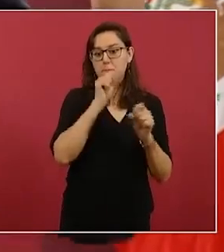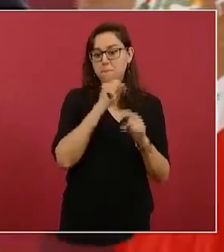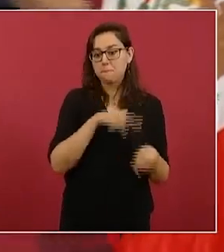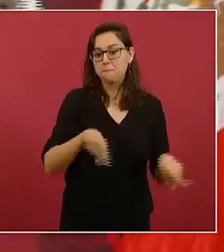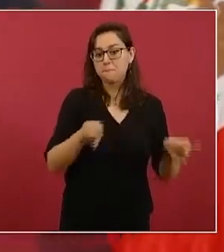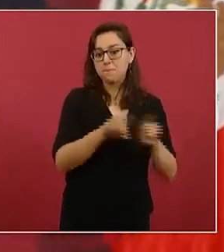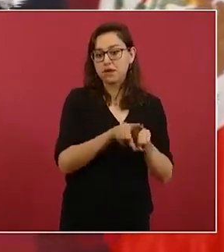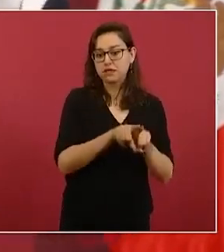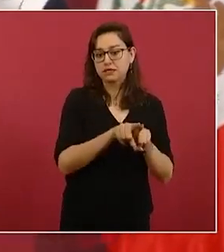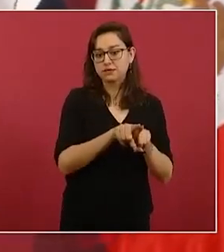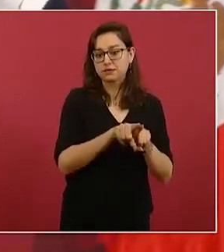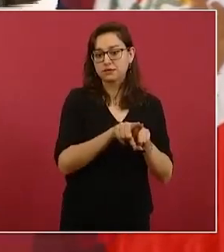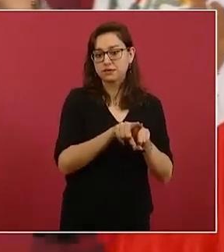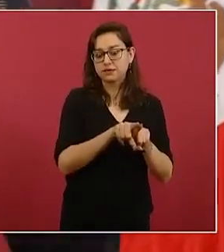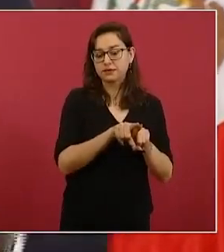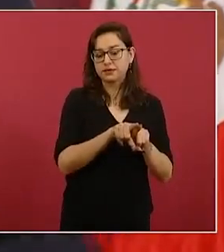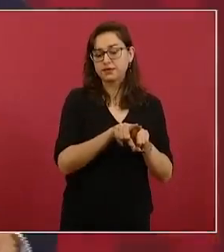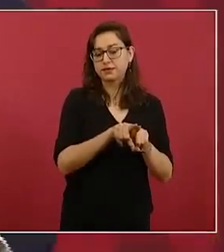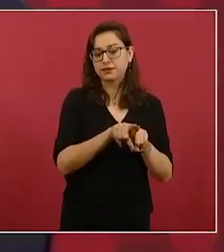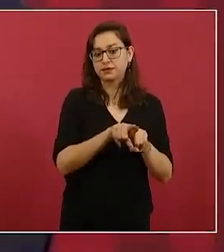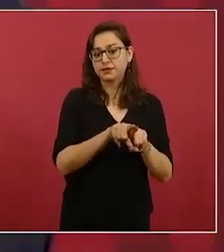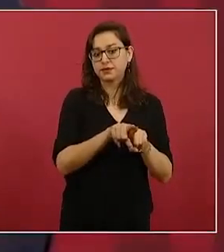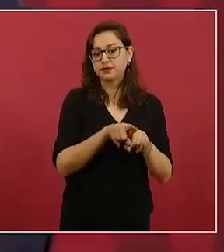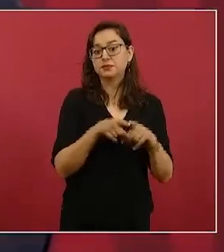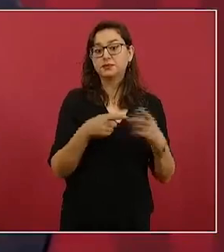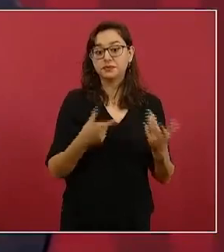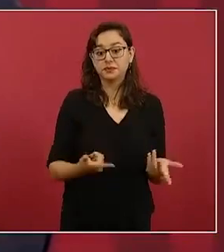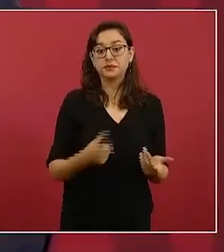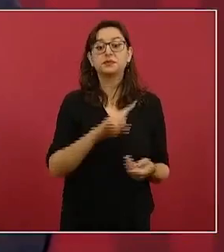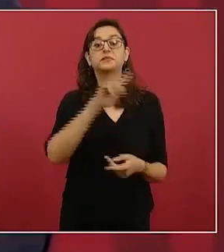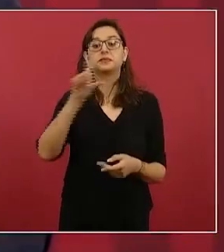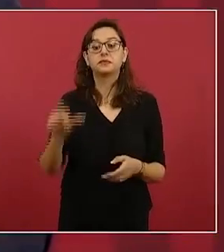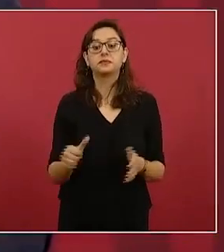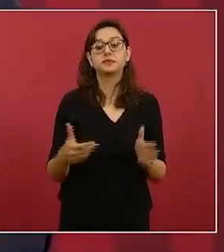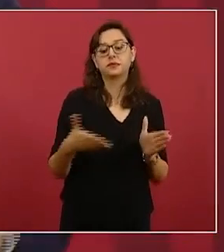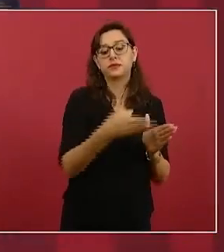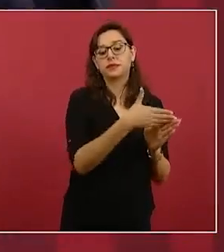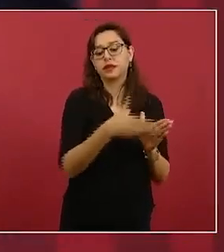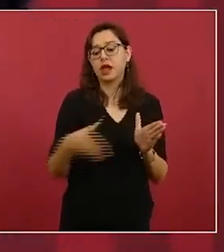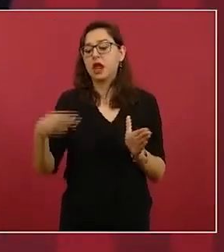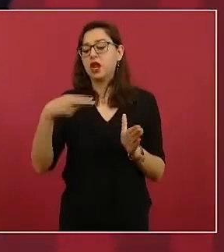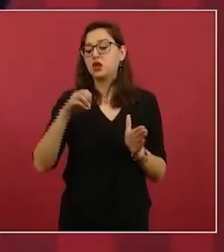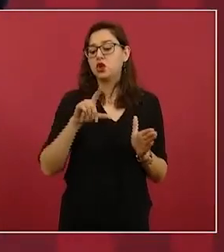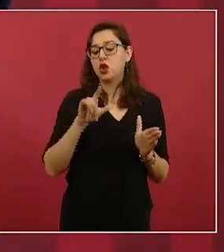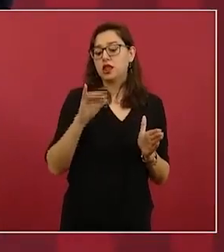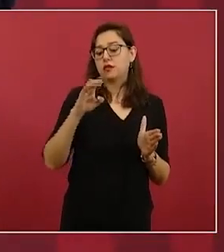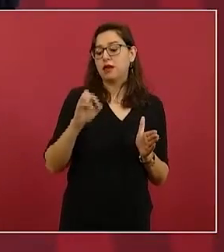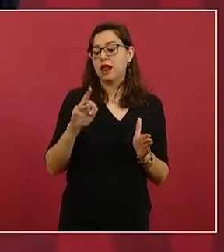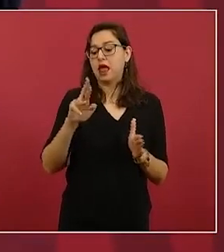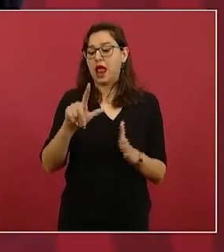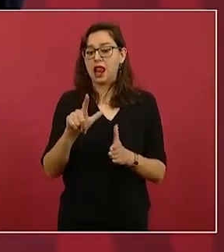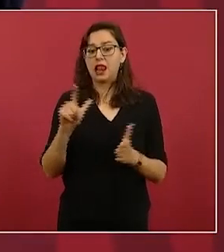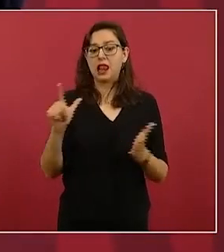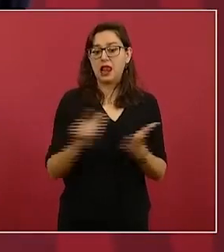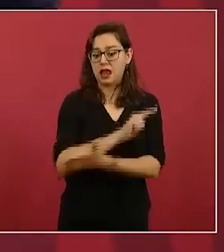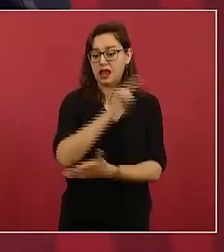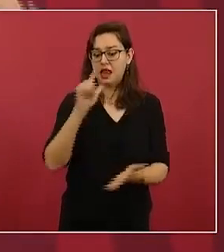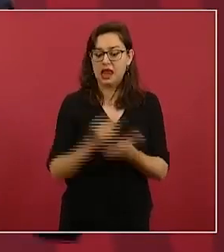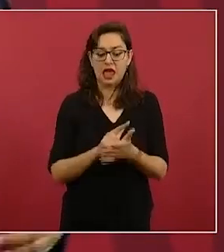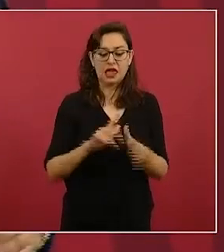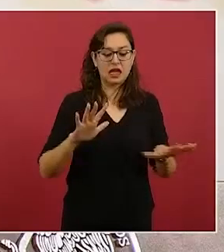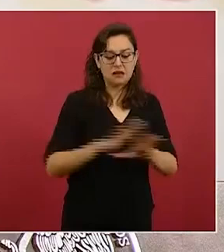y todas las reformas del periodo neoliberal las votaron,